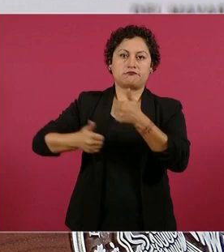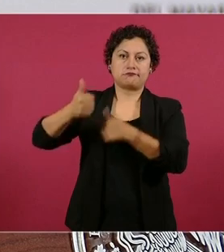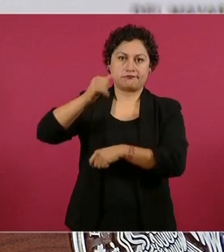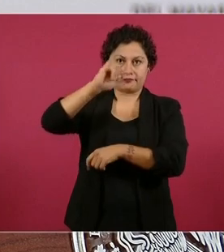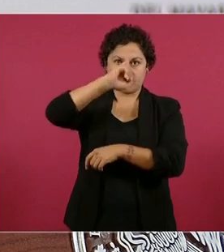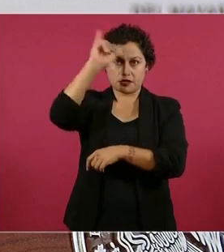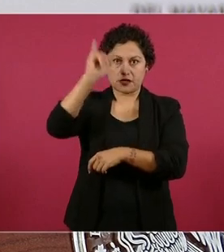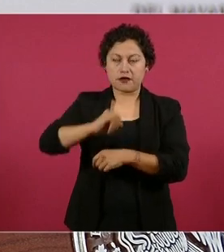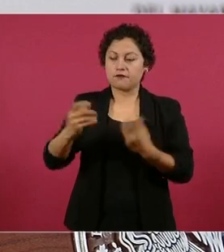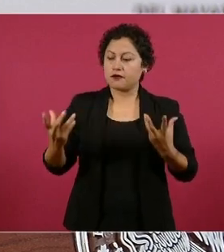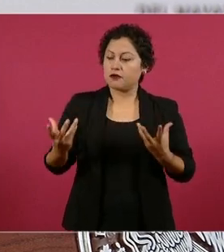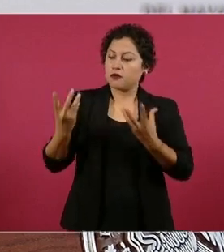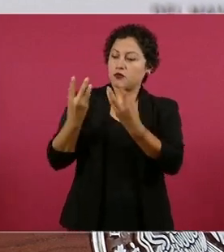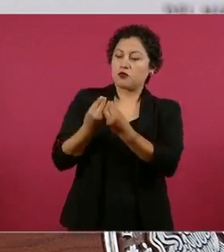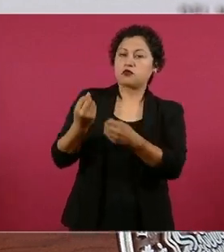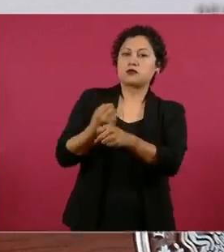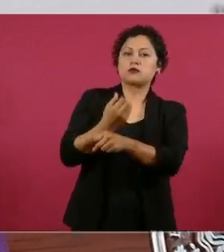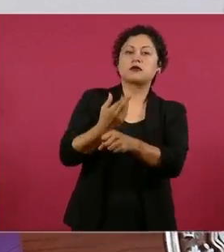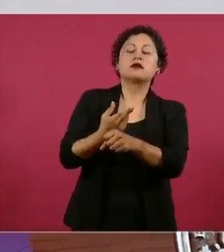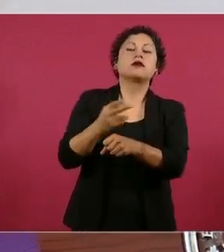Conagua